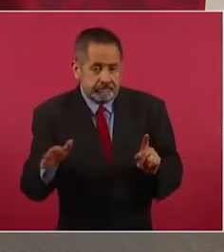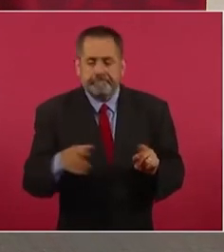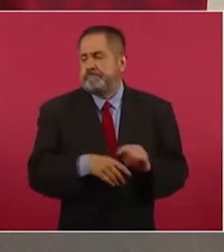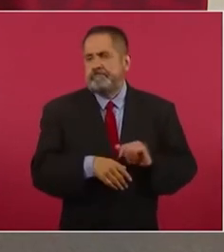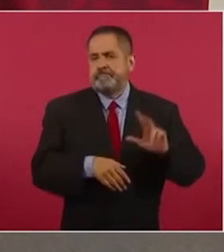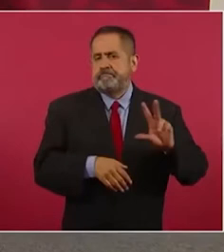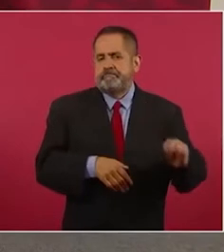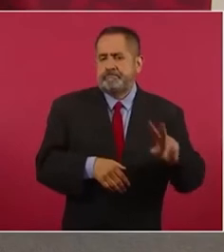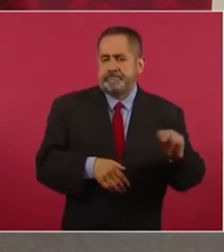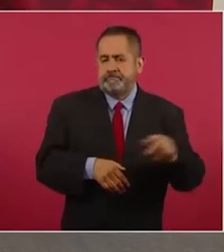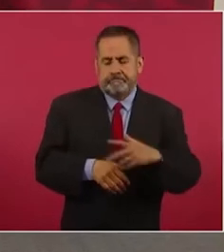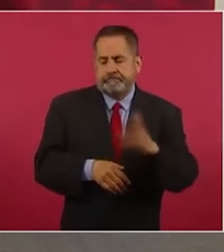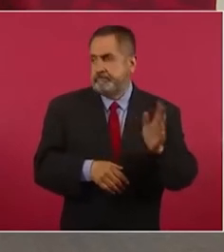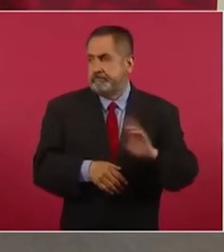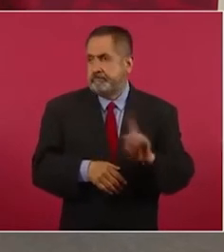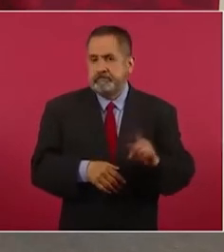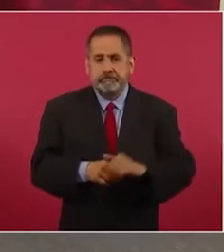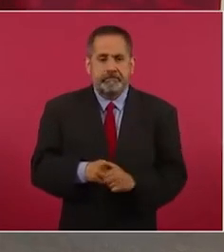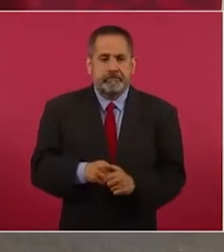o no se